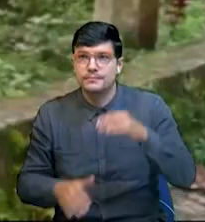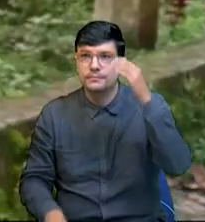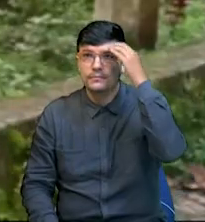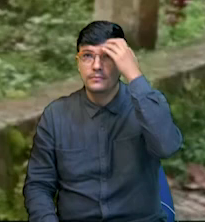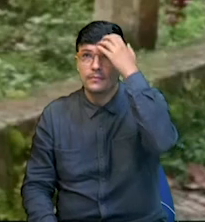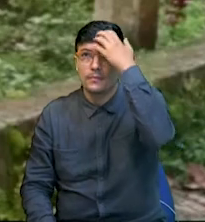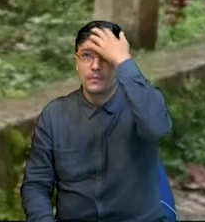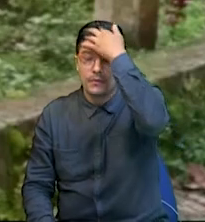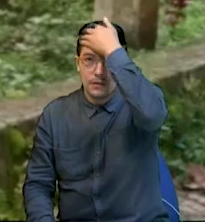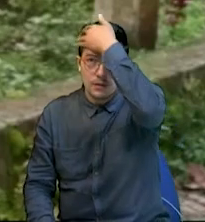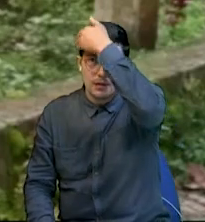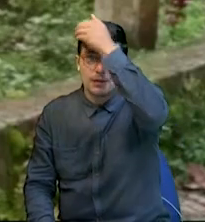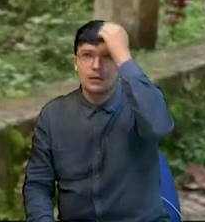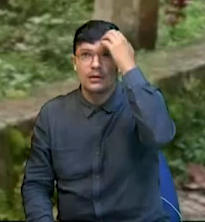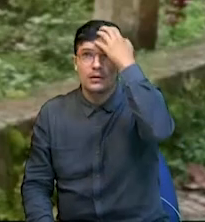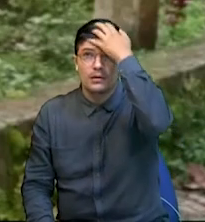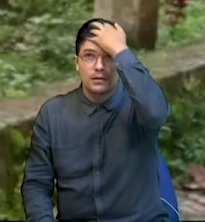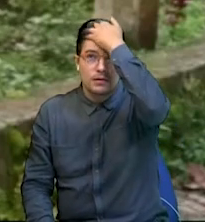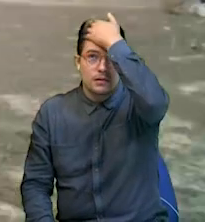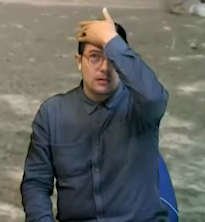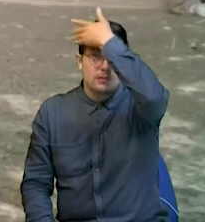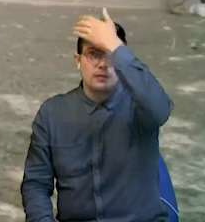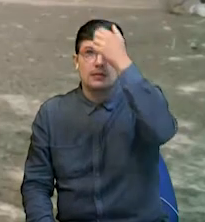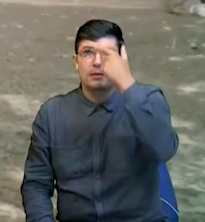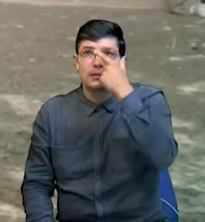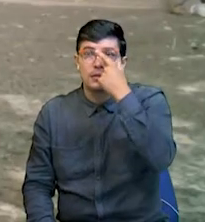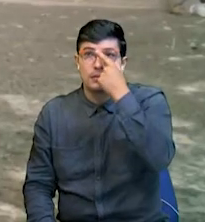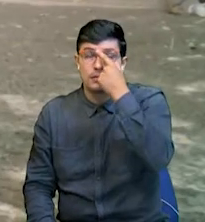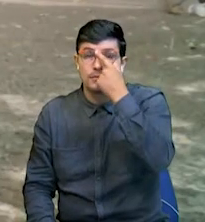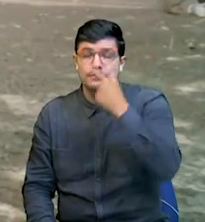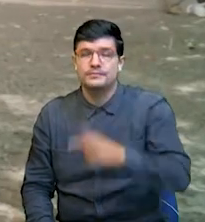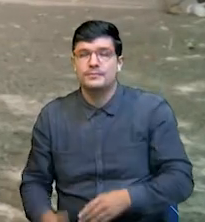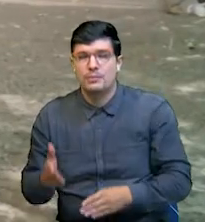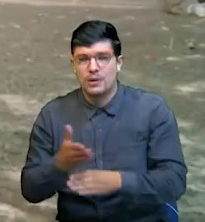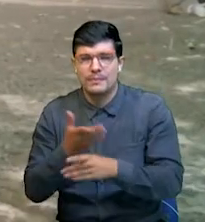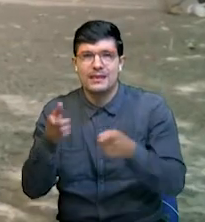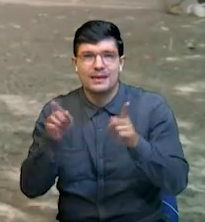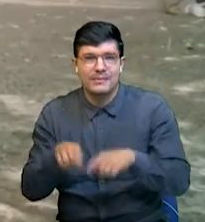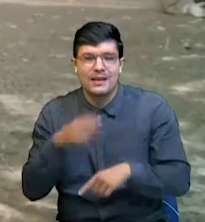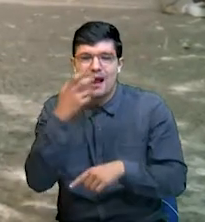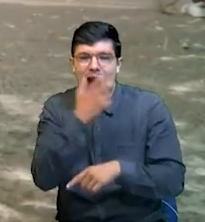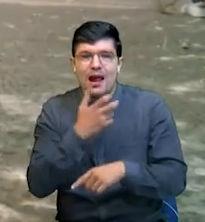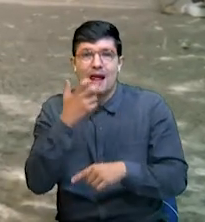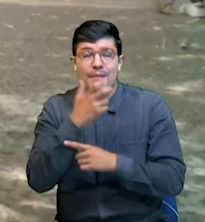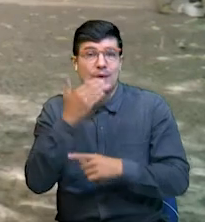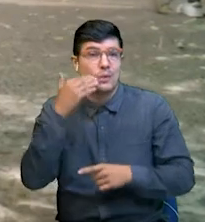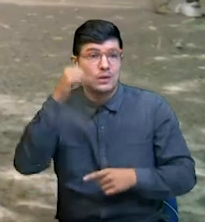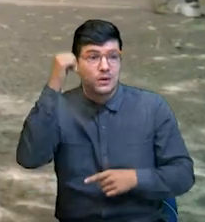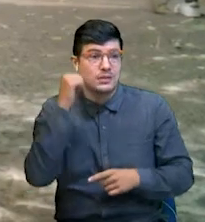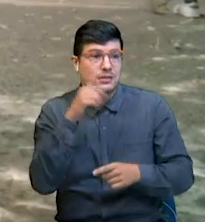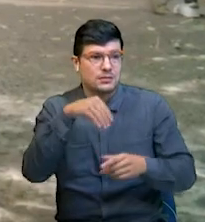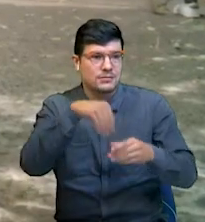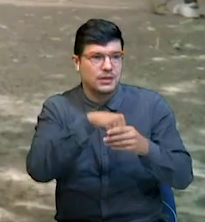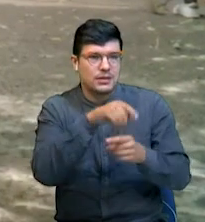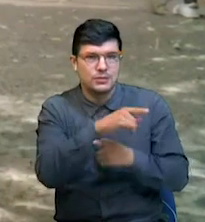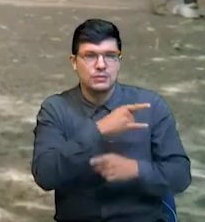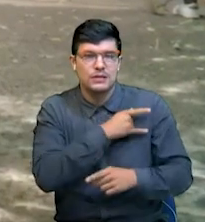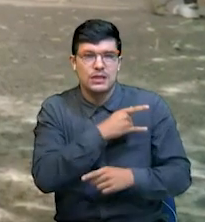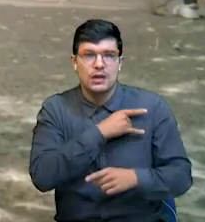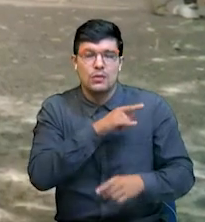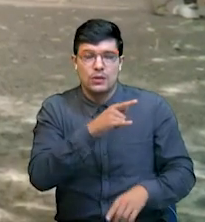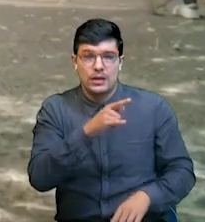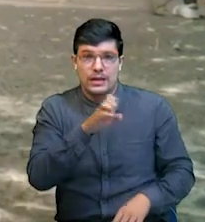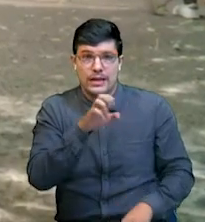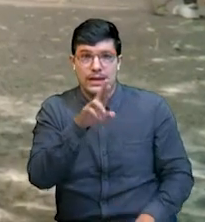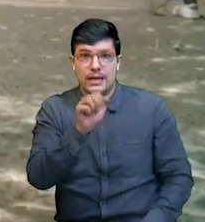generado también un retraso en el desarrollo del habla de la menor. La pequeña Emi se encuentra internada desde el día de ayer en el Hospital Universitario Erasmo